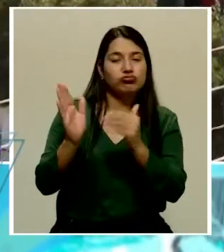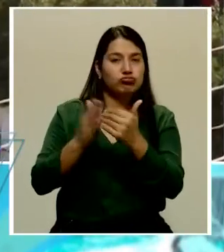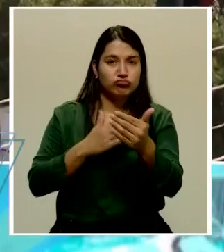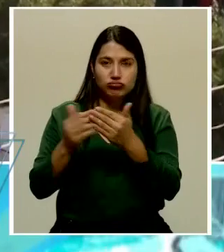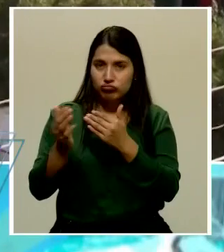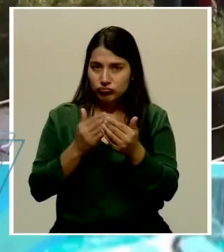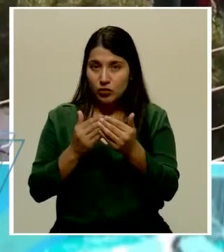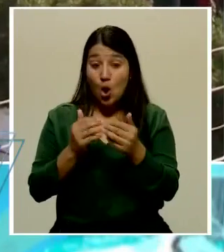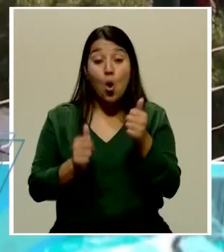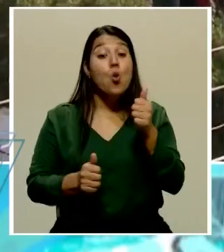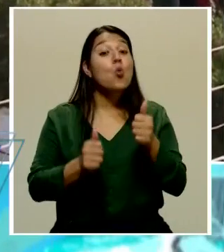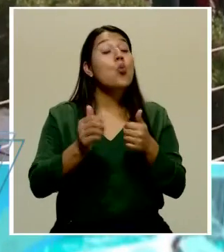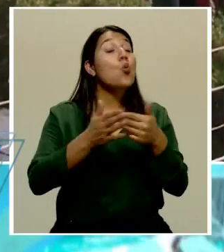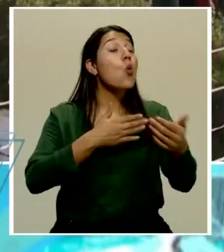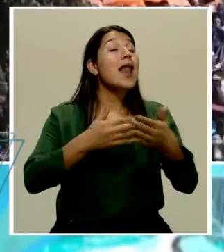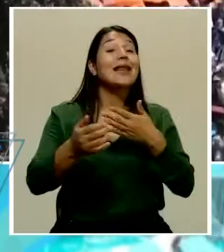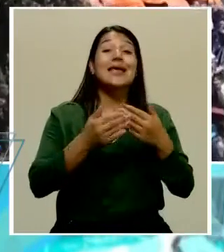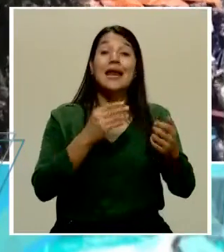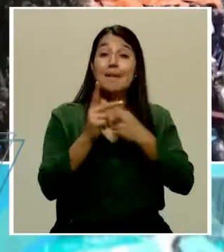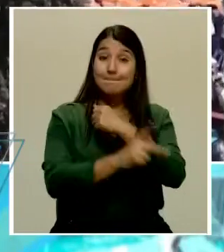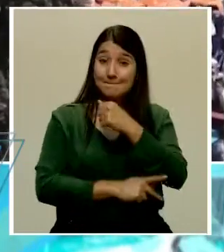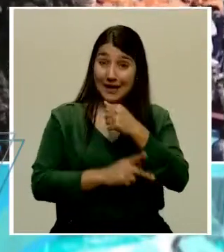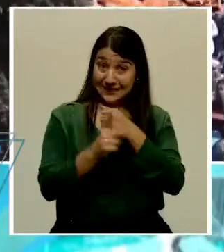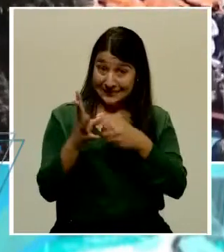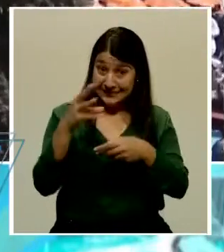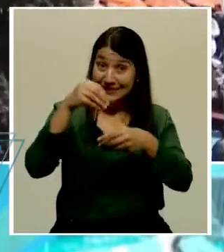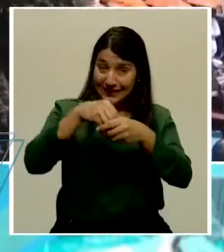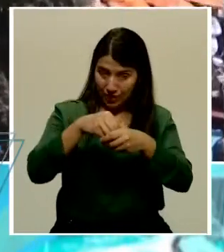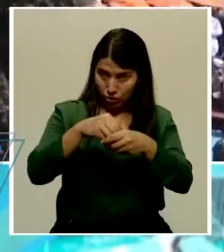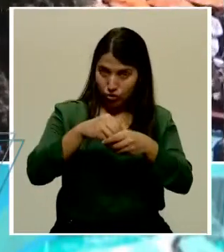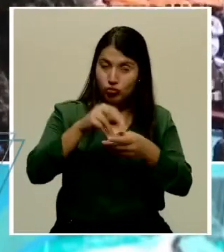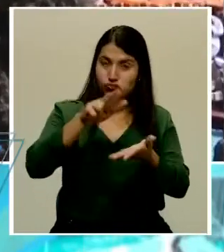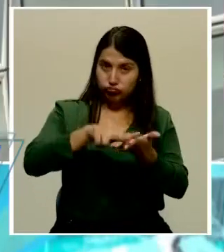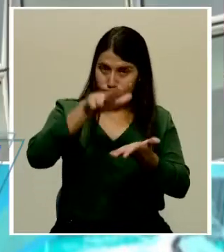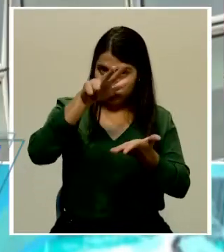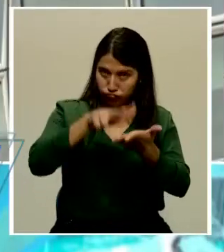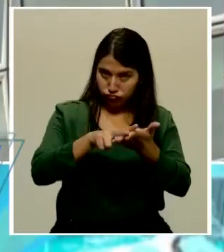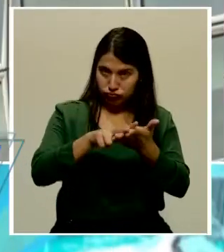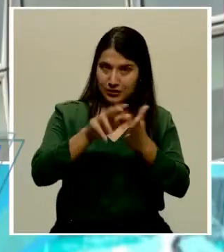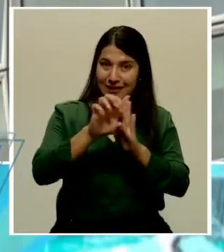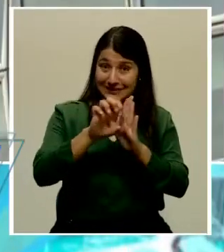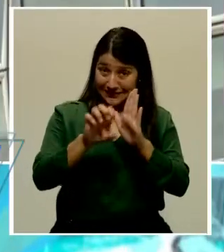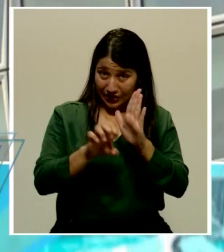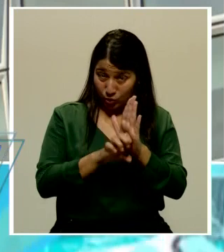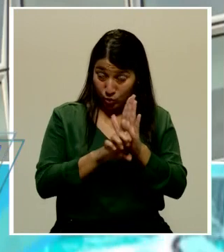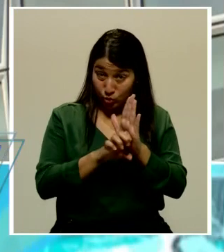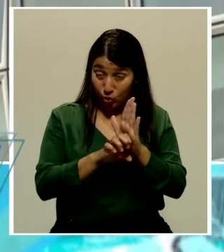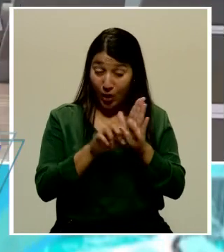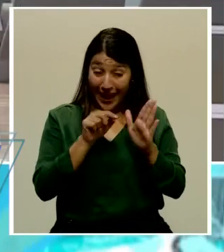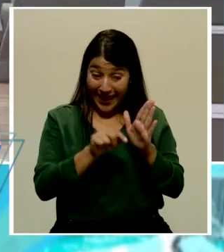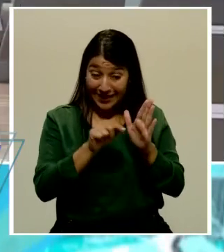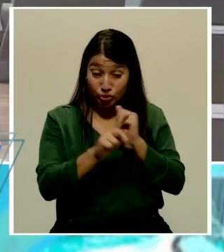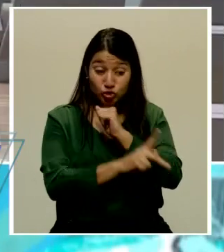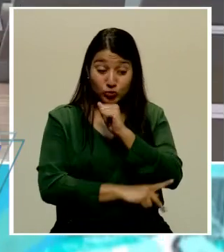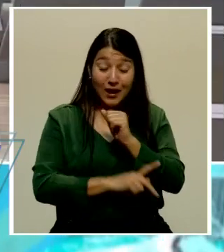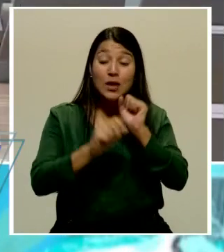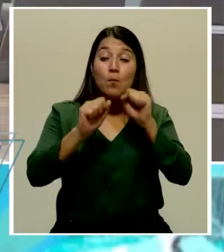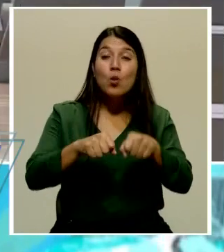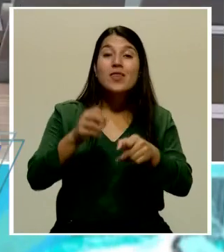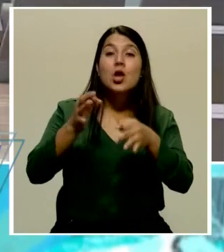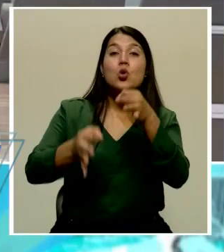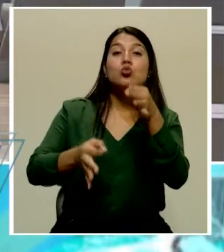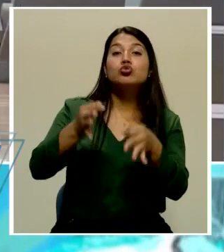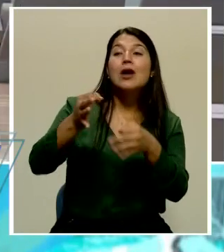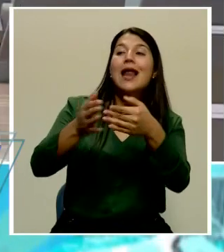el estatuto, que lo haya ratificado, puede juzgar a quienes en un estado parte hayan